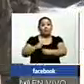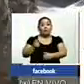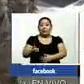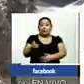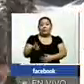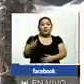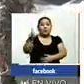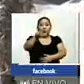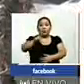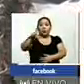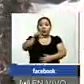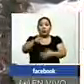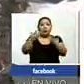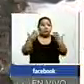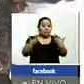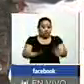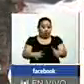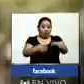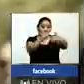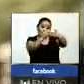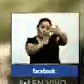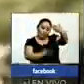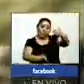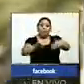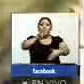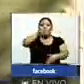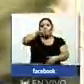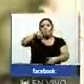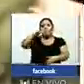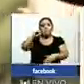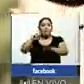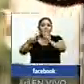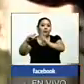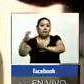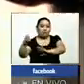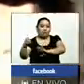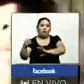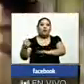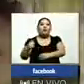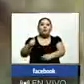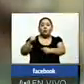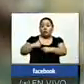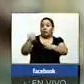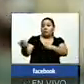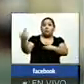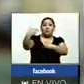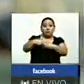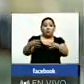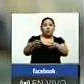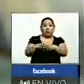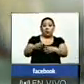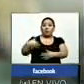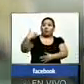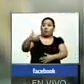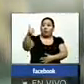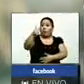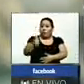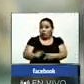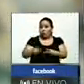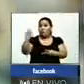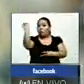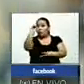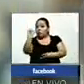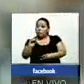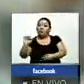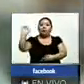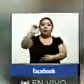próximo lunes se presentará a los primeros 1.060 soldados que se suman a la Fuerza Armada. En agosto, octubre y